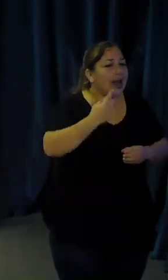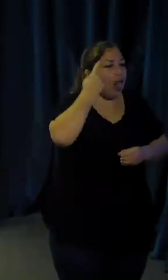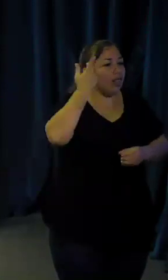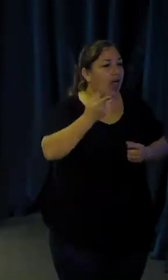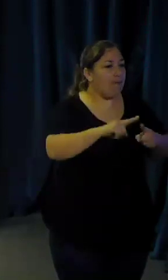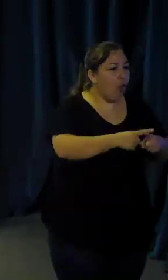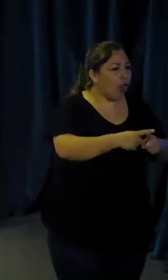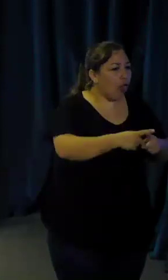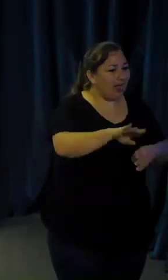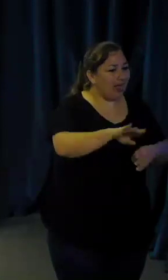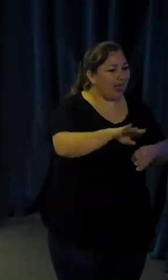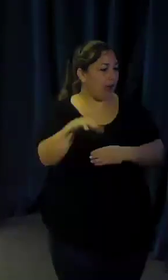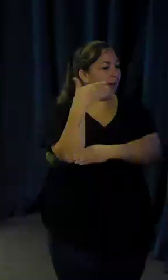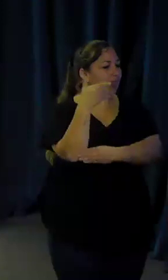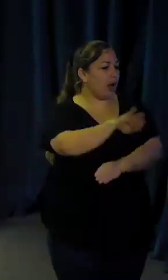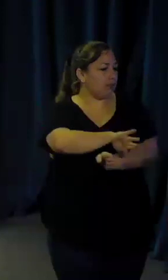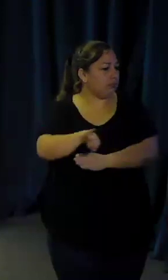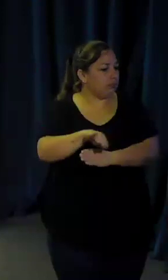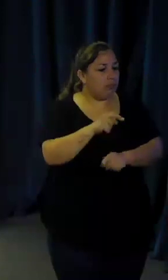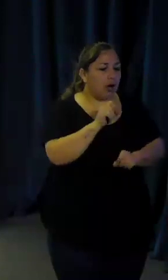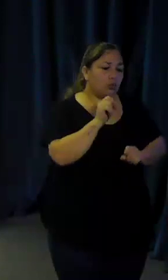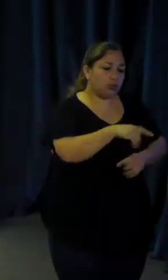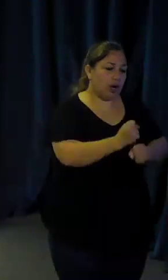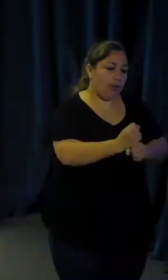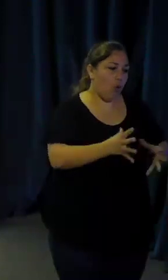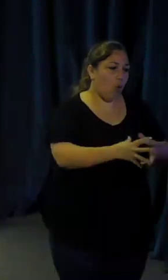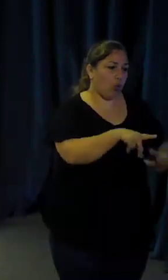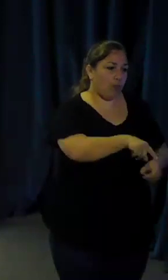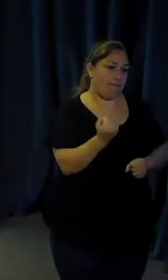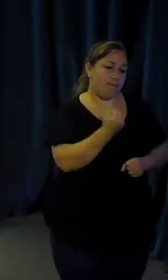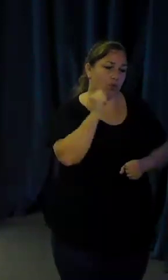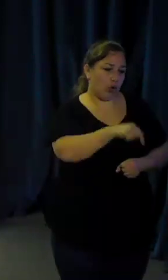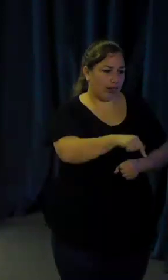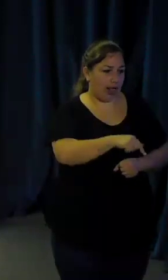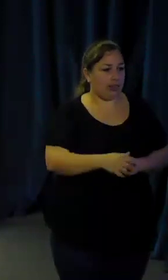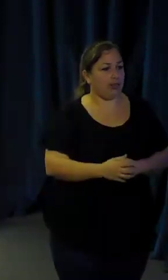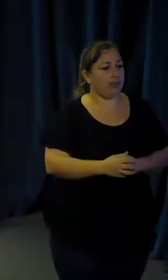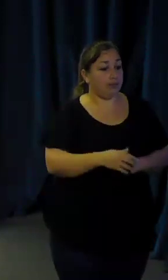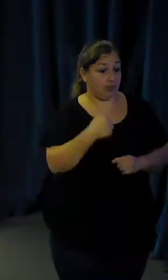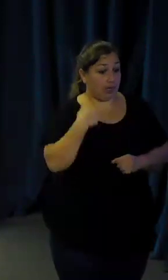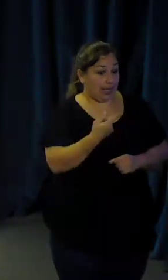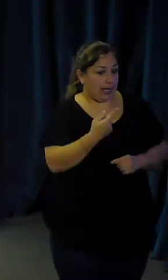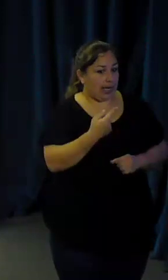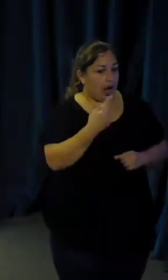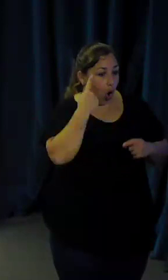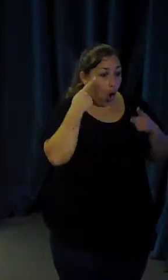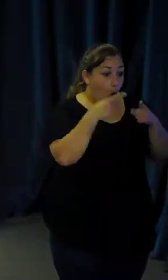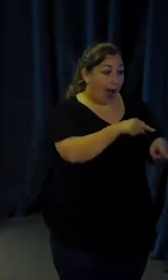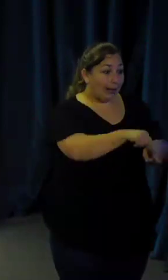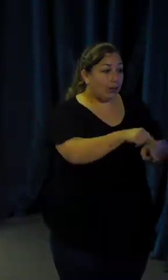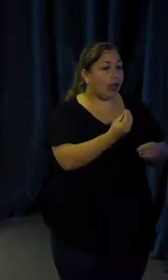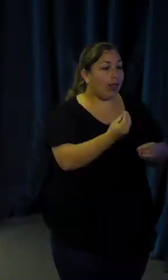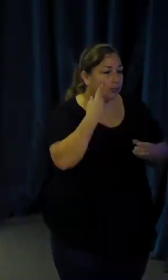sus realidades en sus países, de su partido y su ideología. Porque acá lo que intentamos hacer va a ser esto, crear una